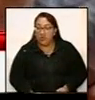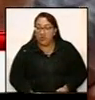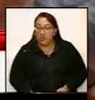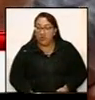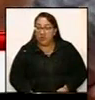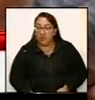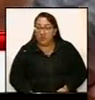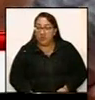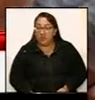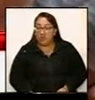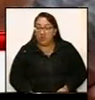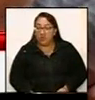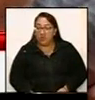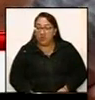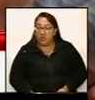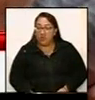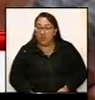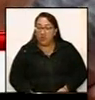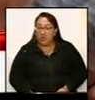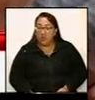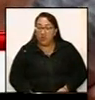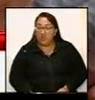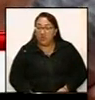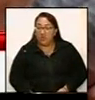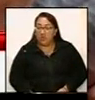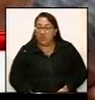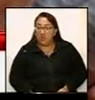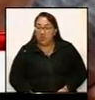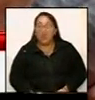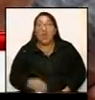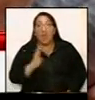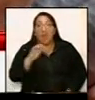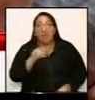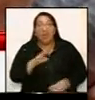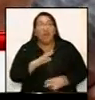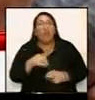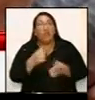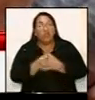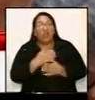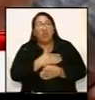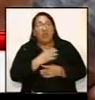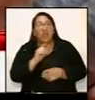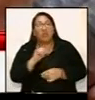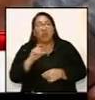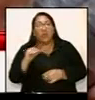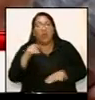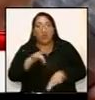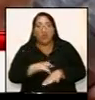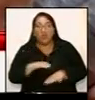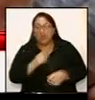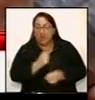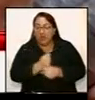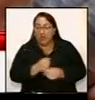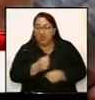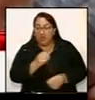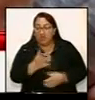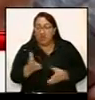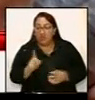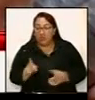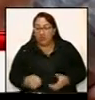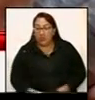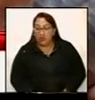Interamericano en una vida pasada y efectivamente tenías el goce de esas inmunidades para poder hacer el ejercicio de tu trabajo,